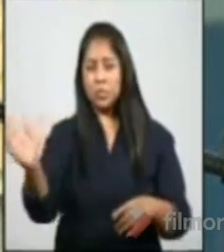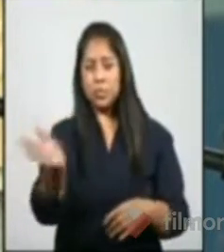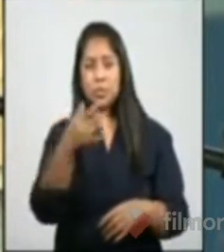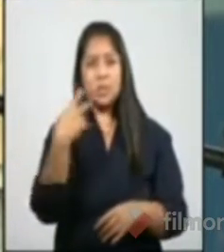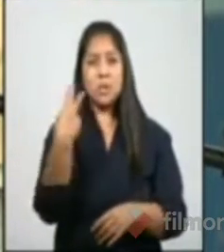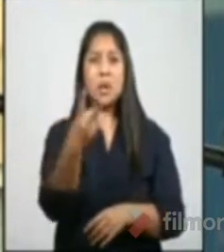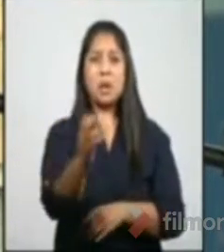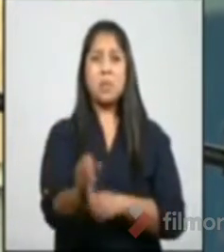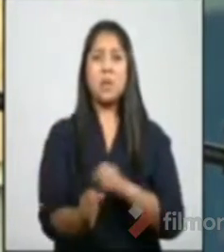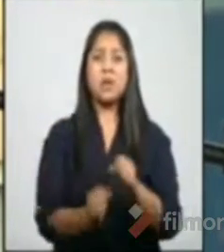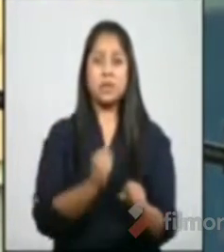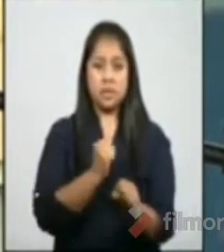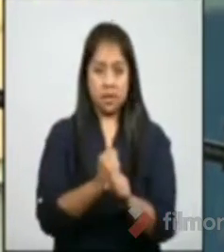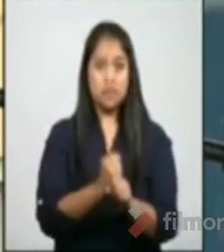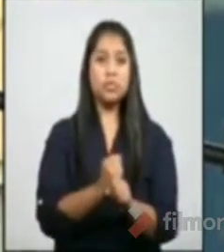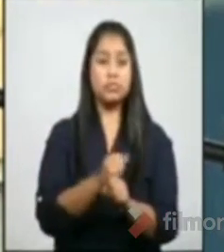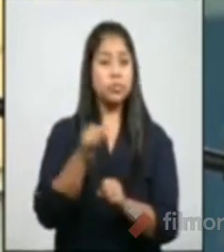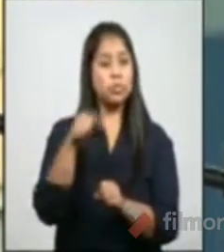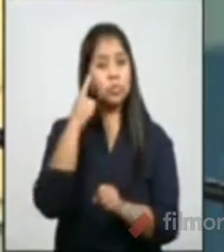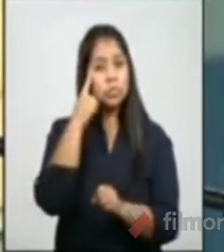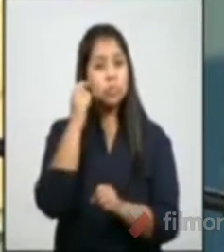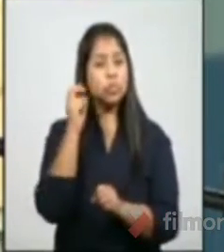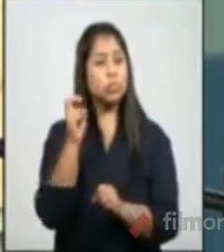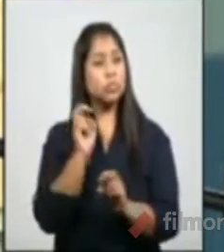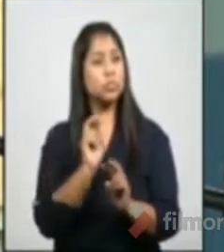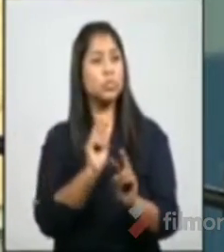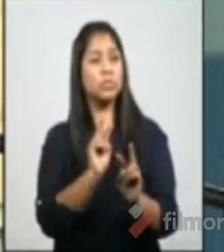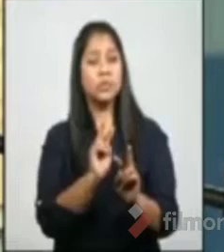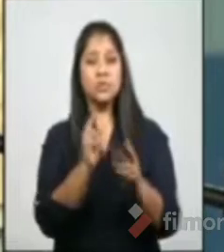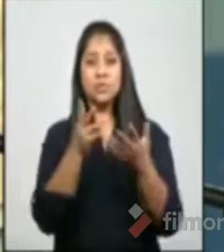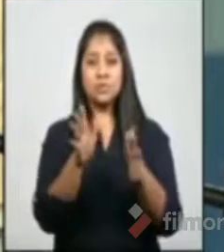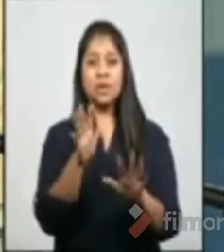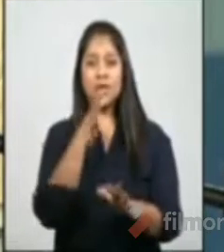años, ver un sueño hecho realidad,